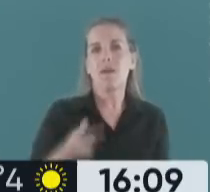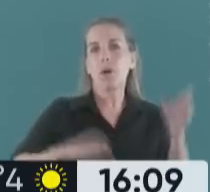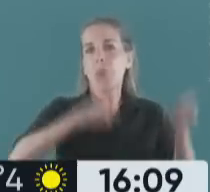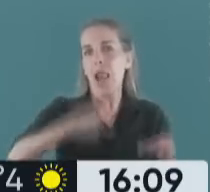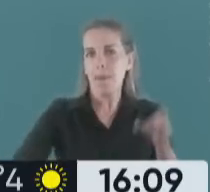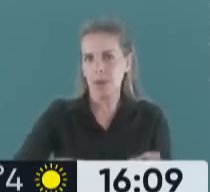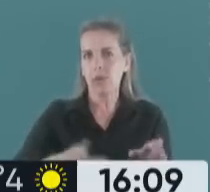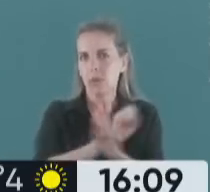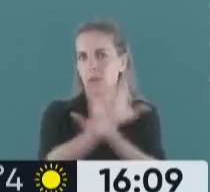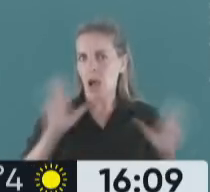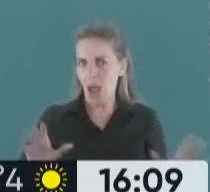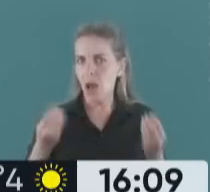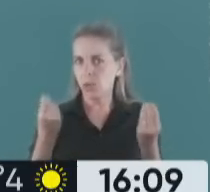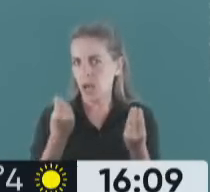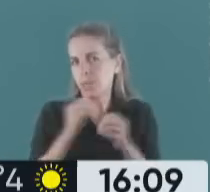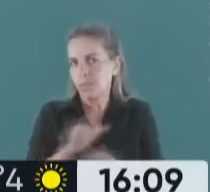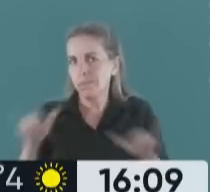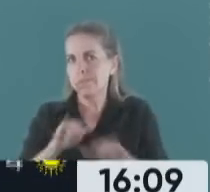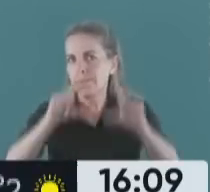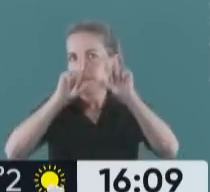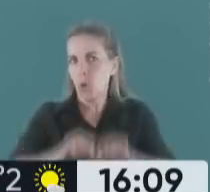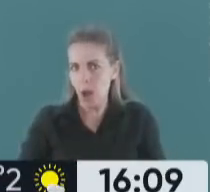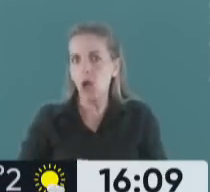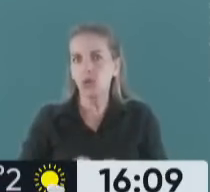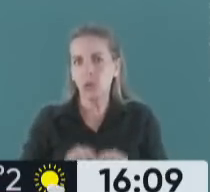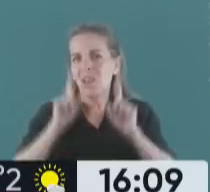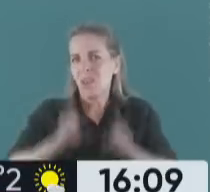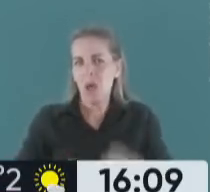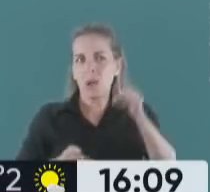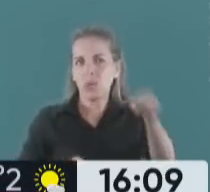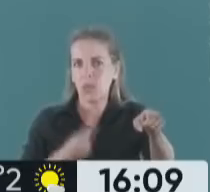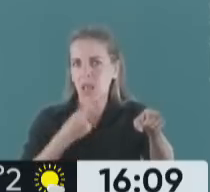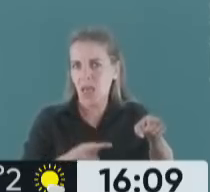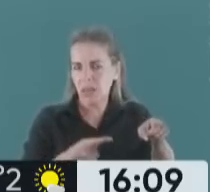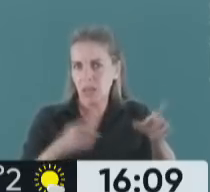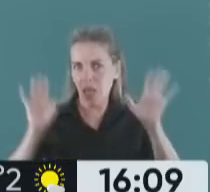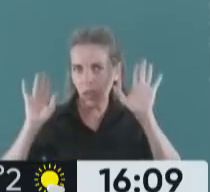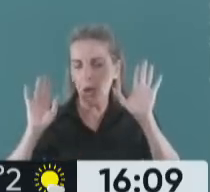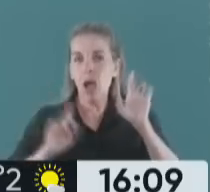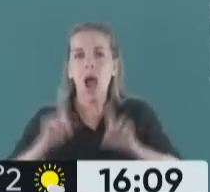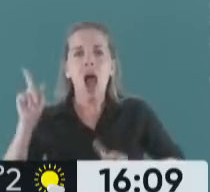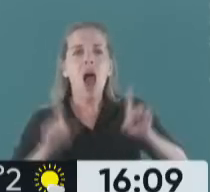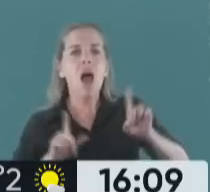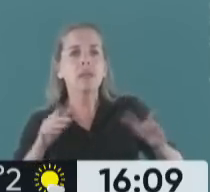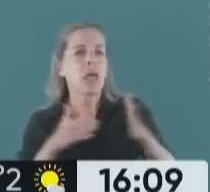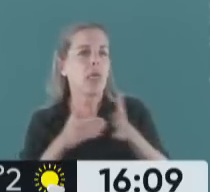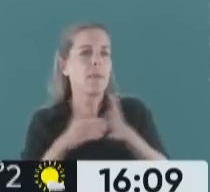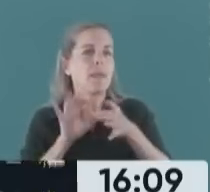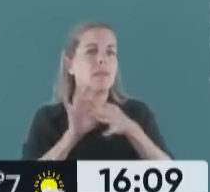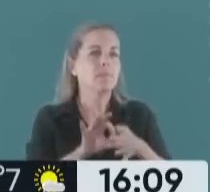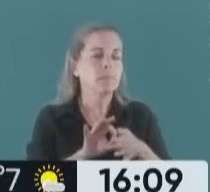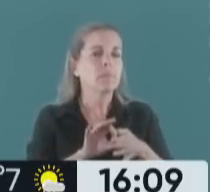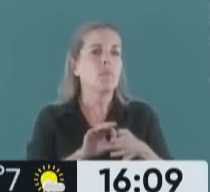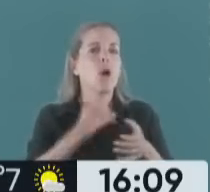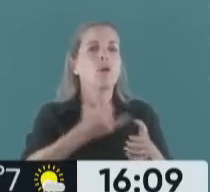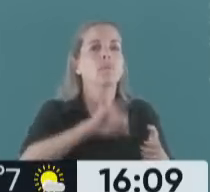una cantidad de índices. A pesar de todo eso que usted está sosteniendo y que en algunos casos tienen que ver con índices, en otros casos tiene que ver